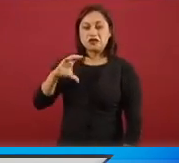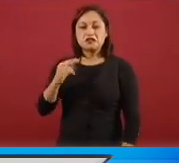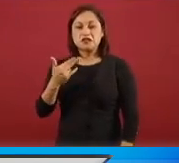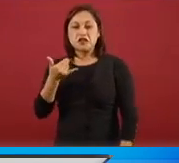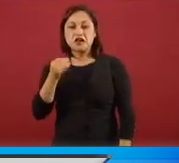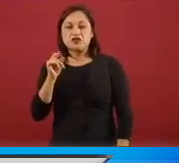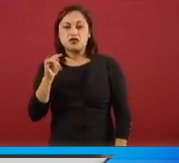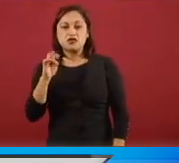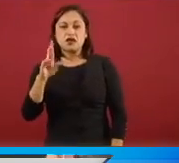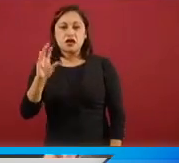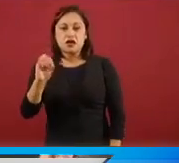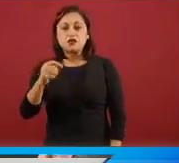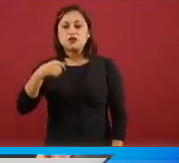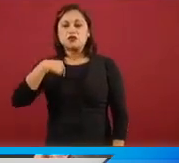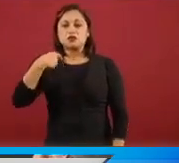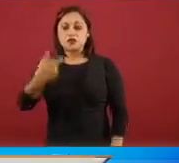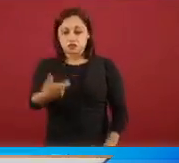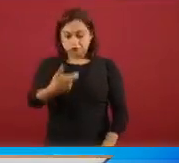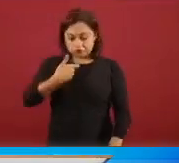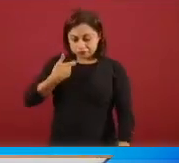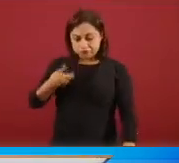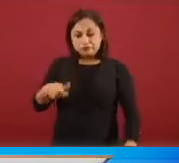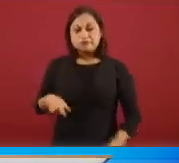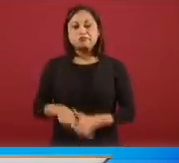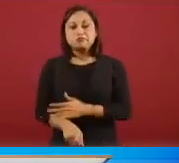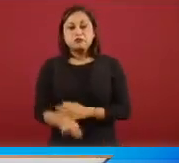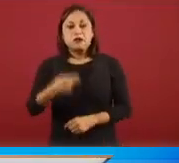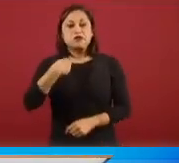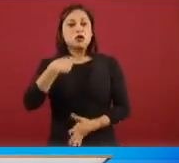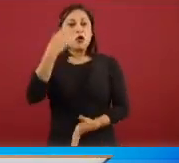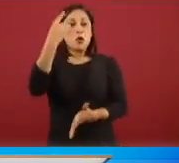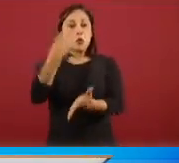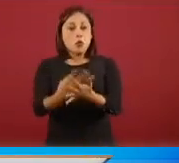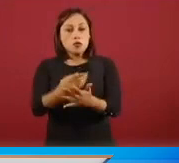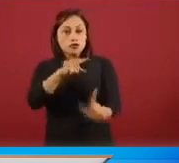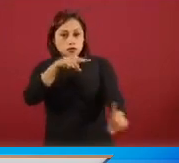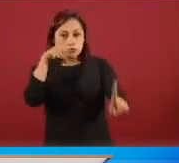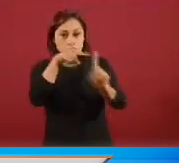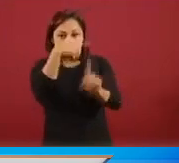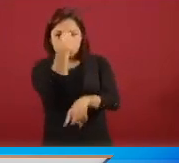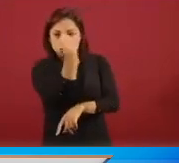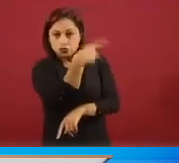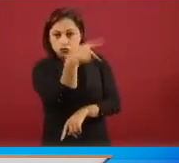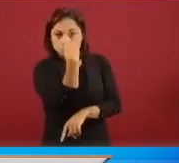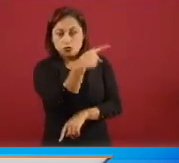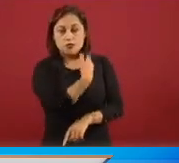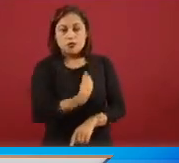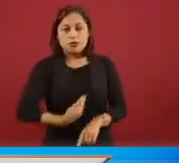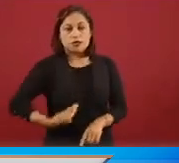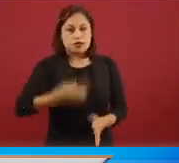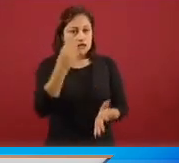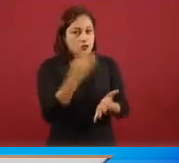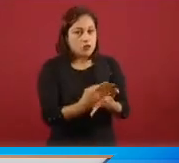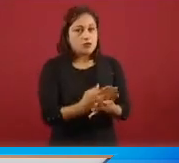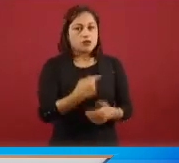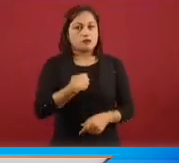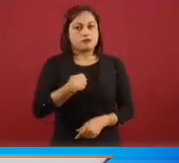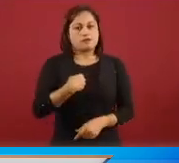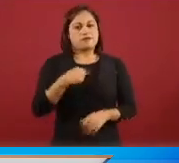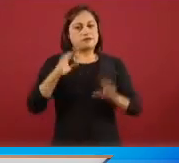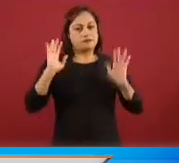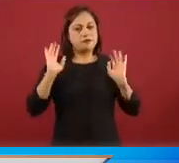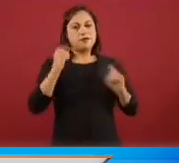y entonces la única campaña presidencial que cubierto es la siguiente el presidente sabe que agredieron al reportero de tere azteca